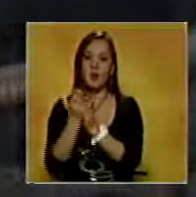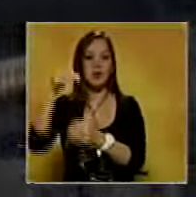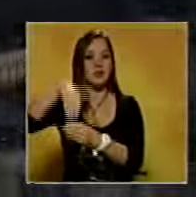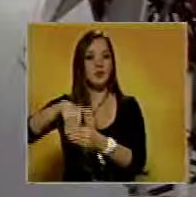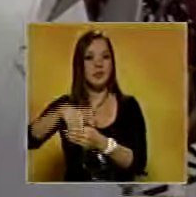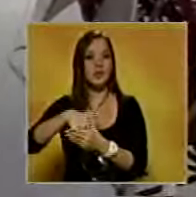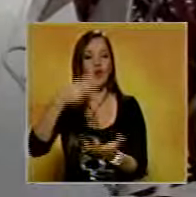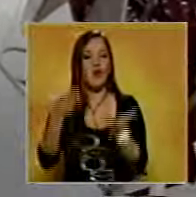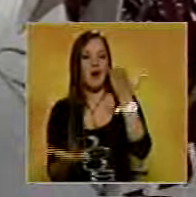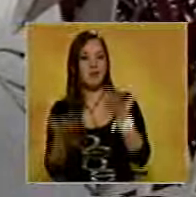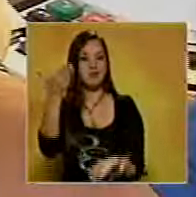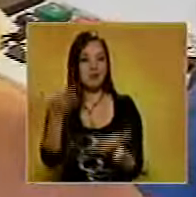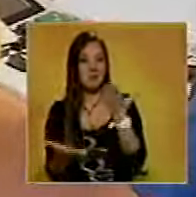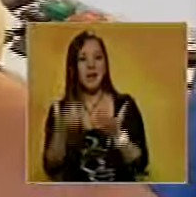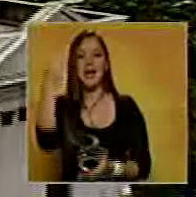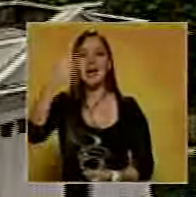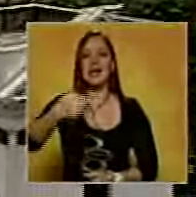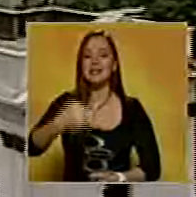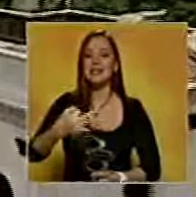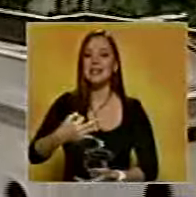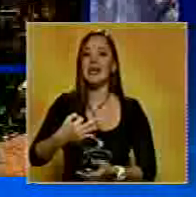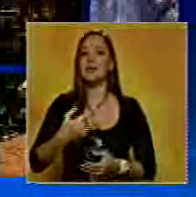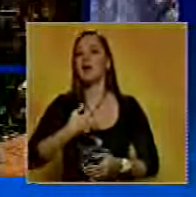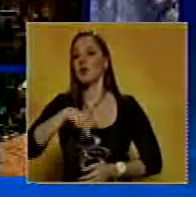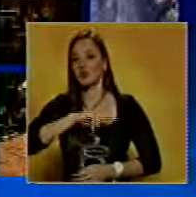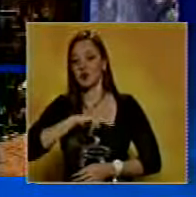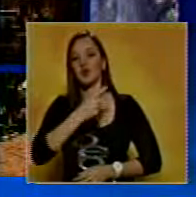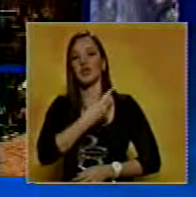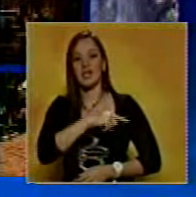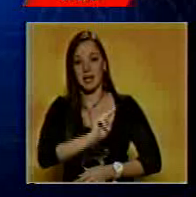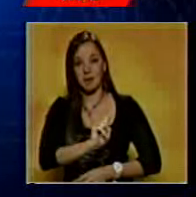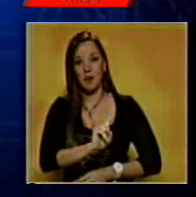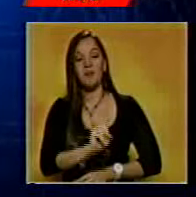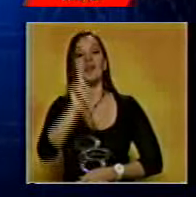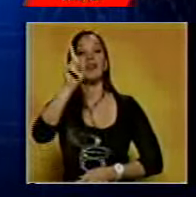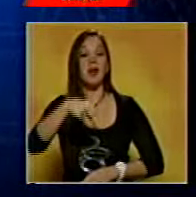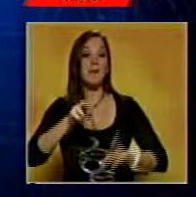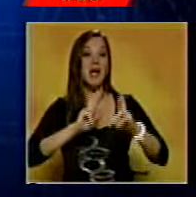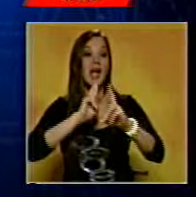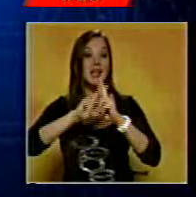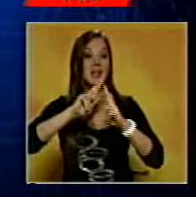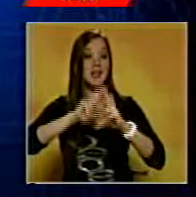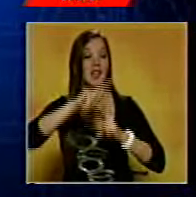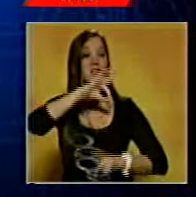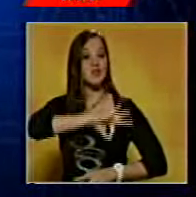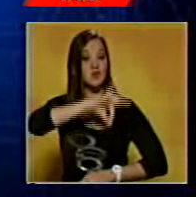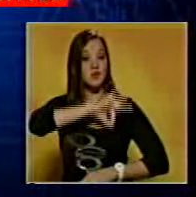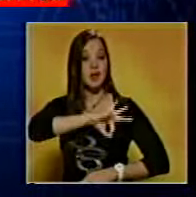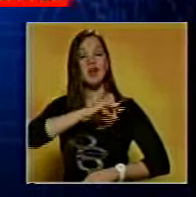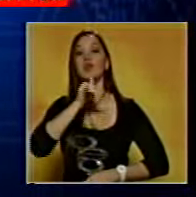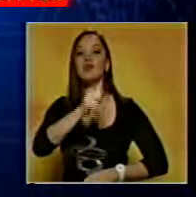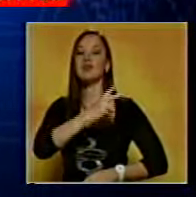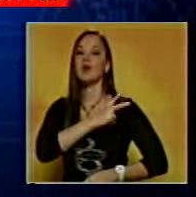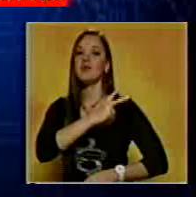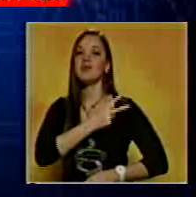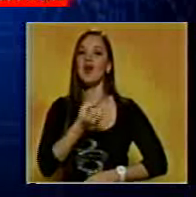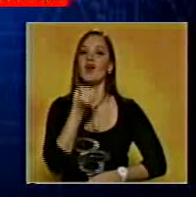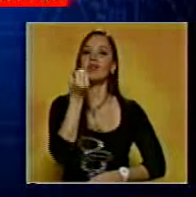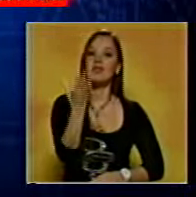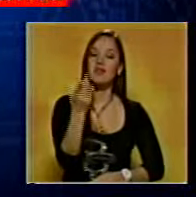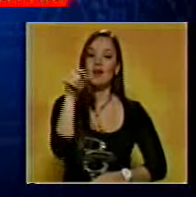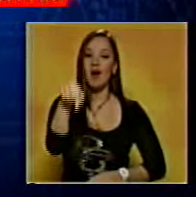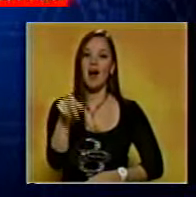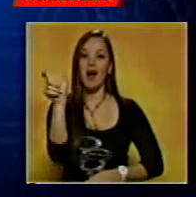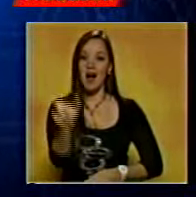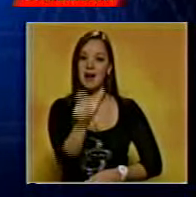y equilibrio que siempre nos ha caracterizado. Igualmente, la inmediatez de las redes sociales de Noticiero Venevisión ofreció a sus usuarios en Venezuela